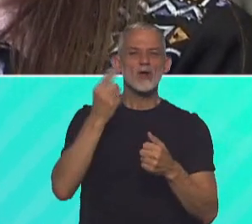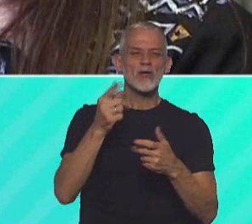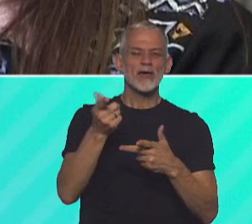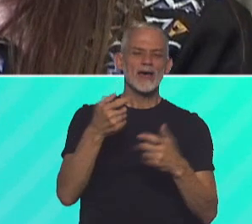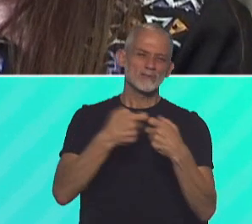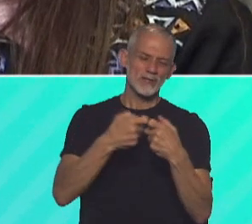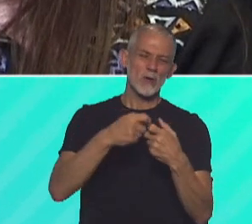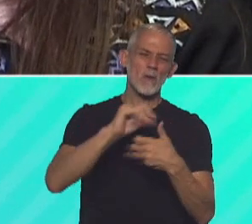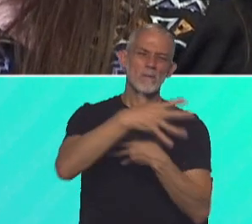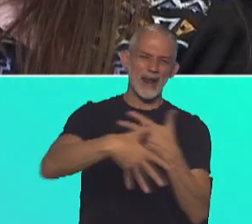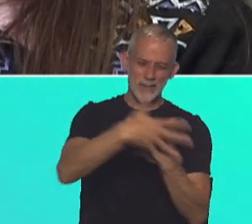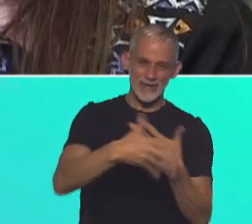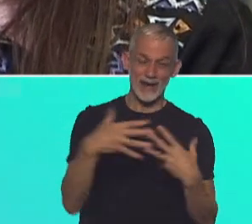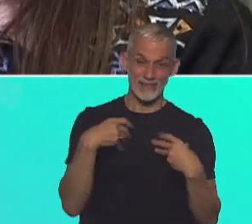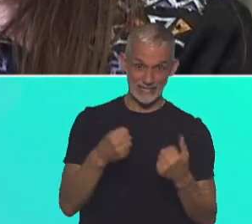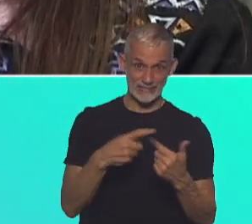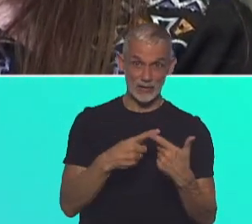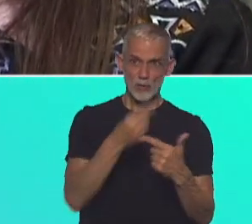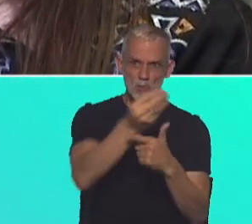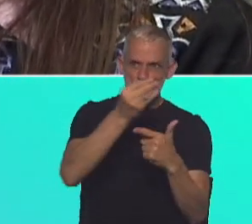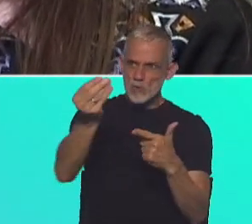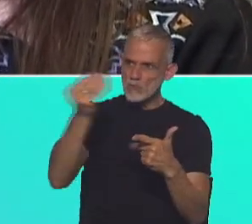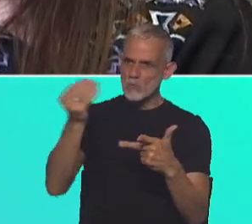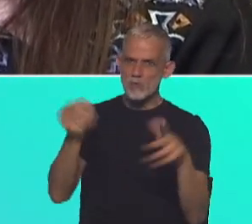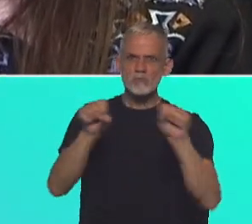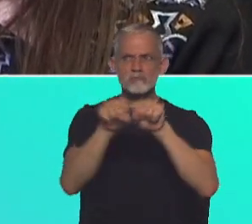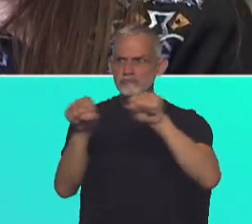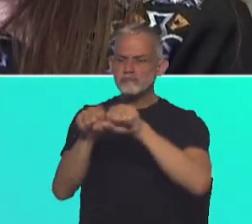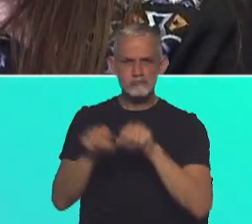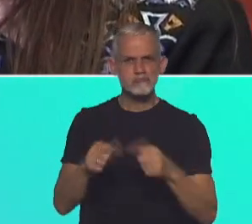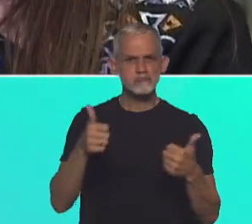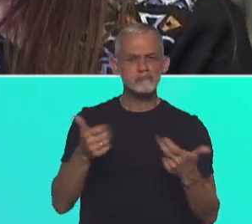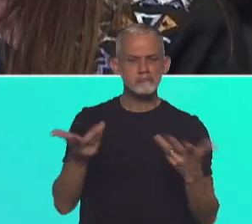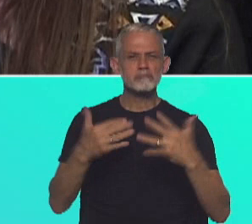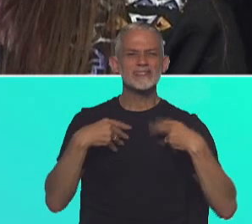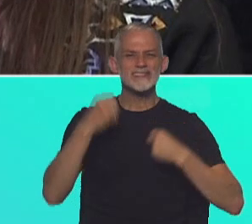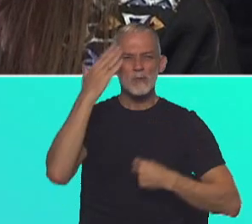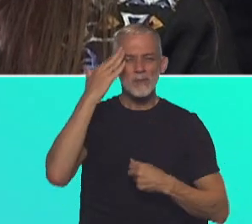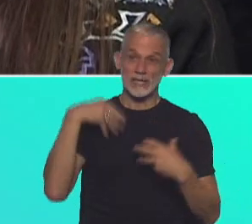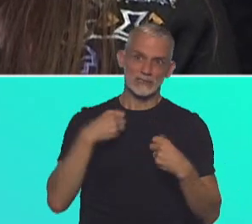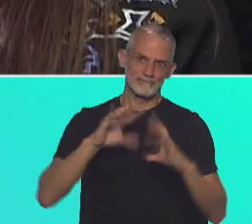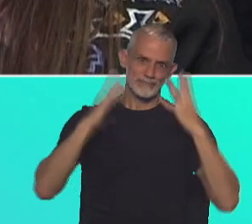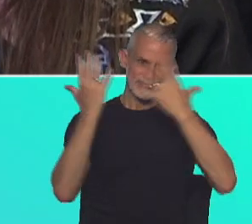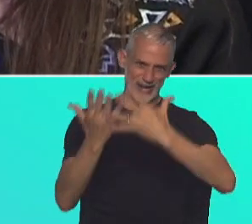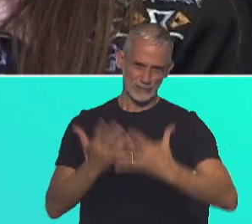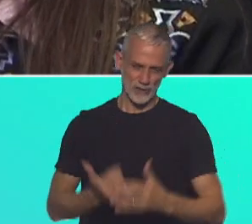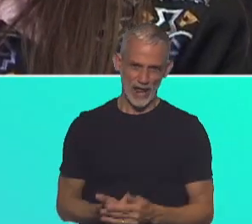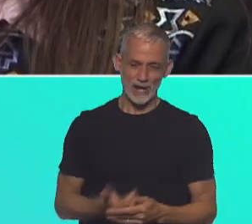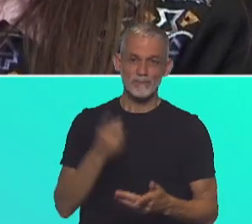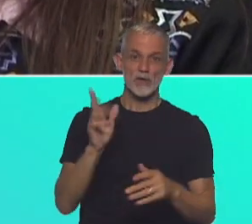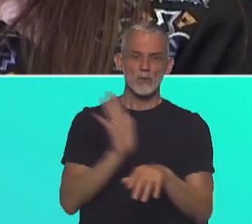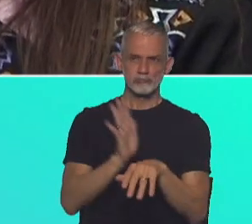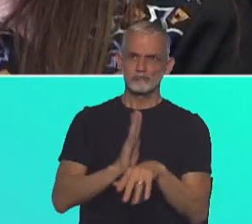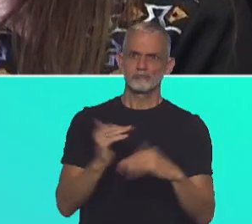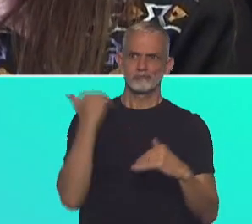Salud, también conectado, los principales referentes de lo que es la salud mental, de lo que es la salud a nivel internacional. Es una jerarquía muy